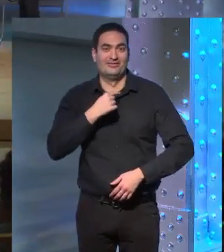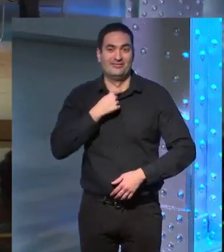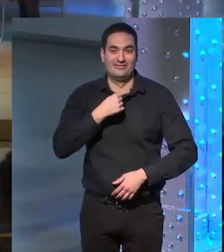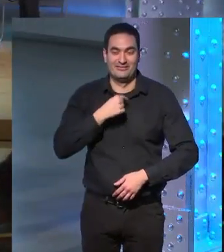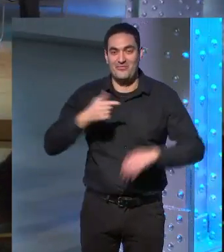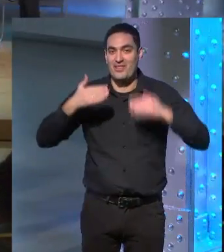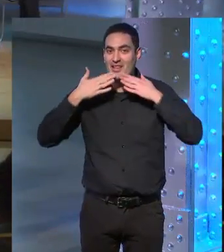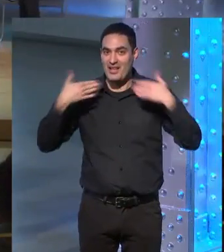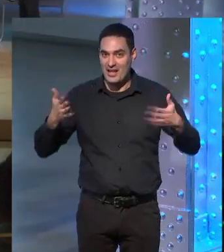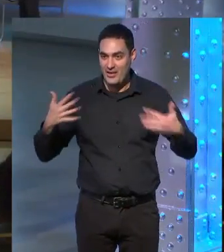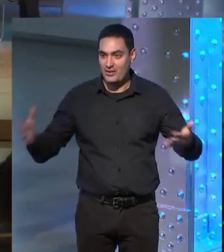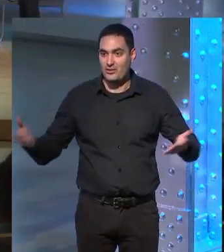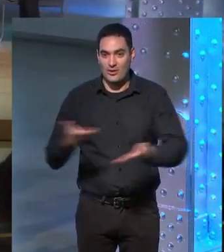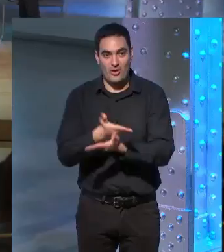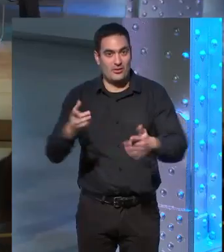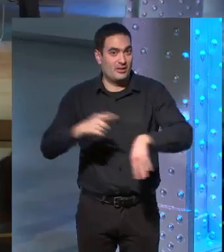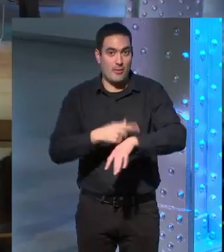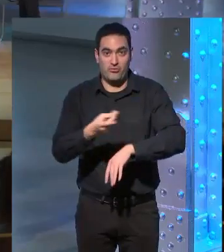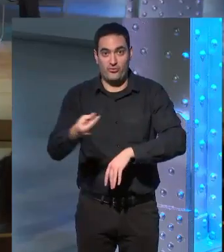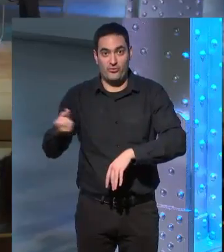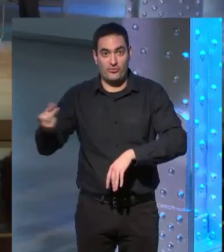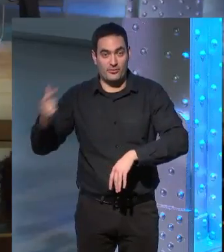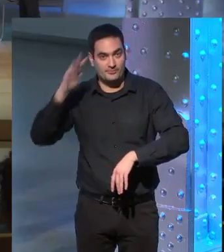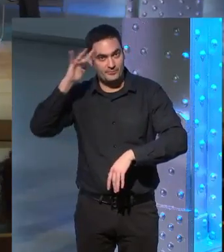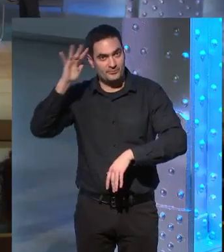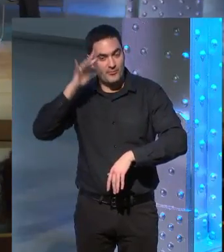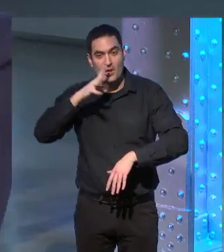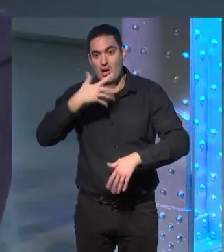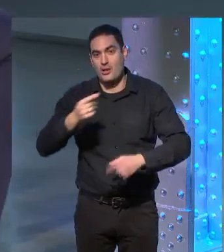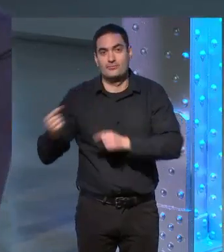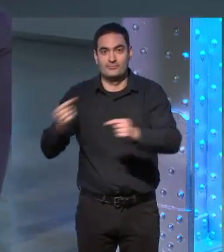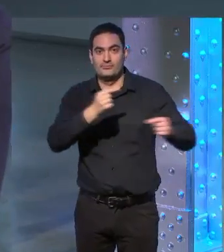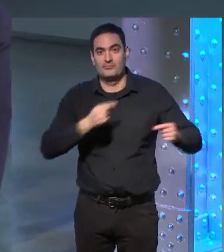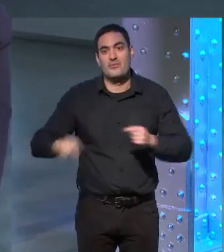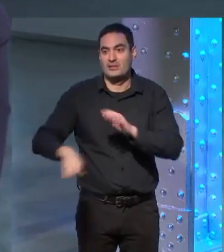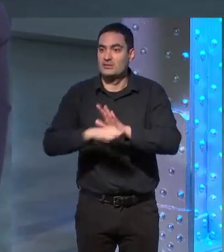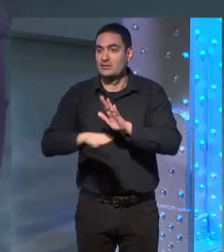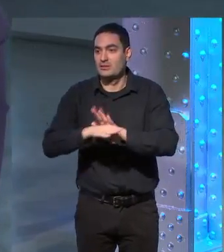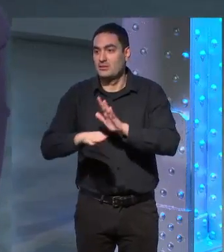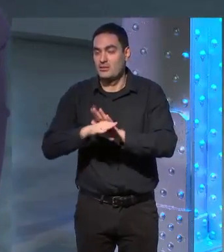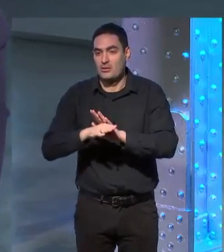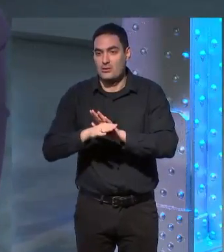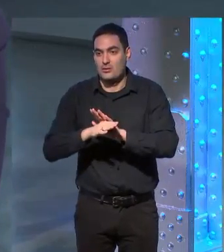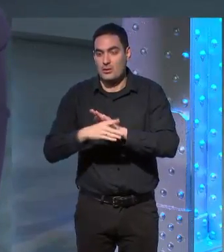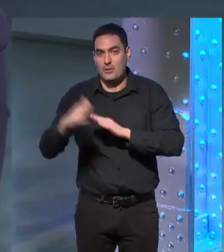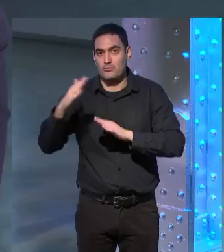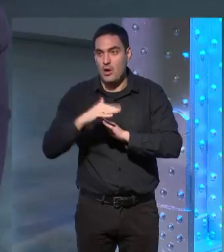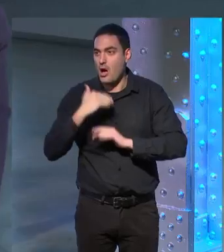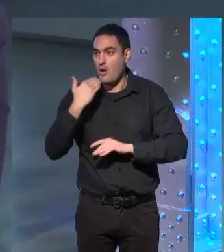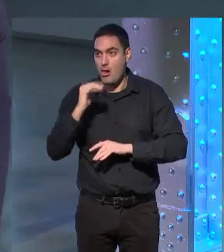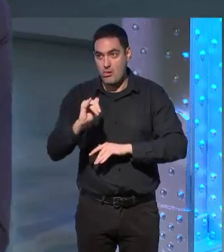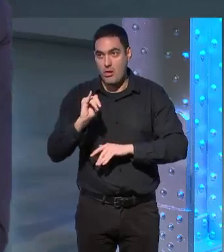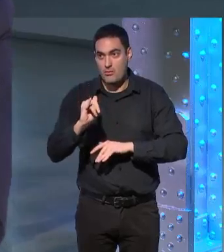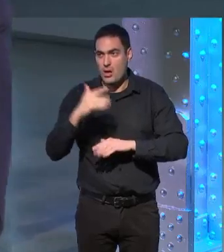Bueno, gracias a todos. Se nos va el tiempo. Supongo que ahora podemos seguir debatiendo una pequeña pausita que va a haber, ¿no? ¿Me has